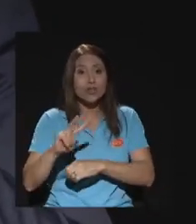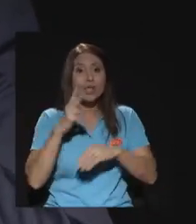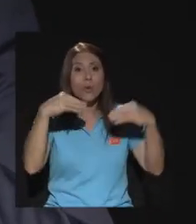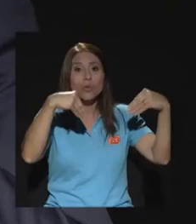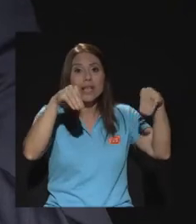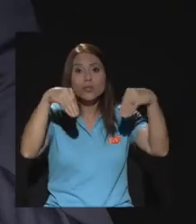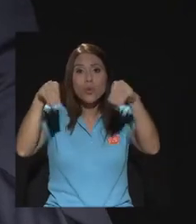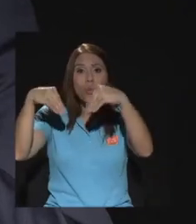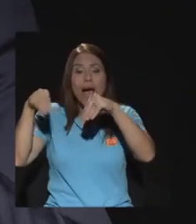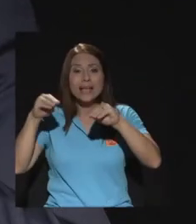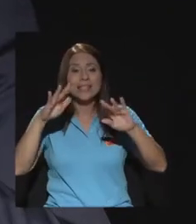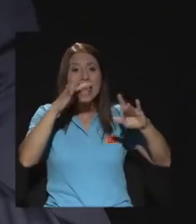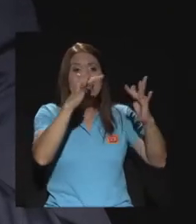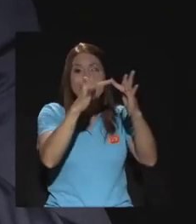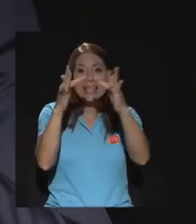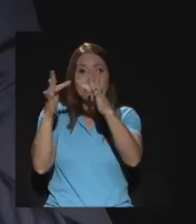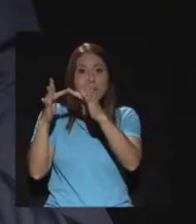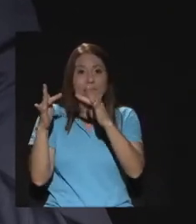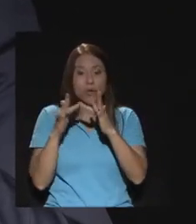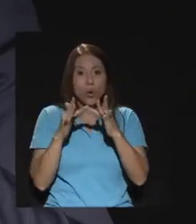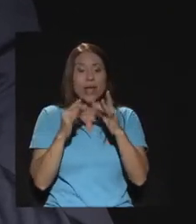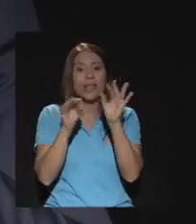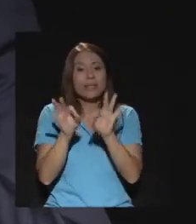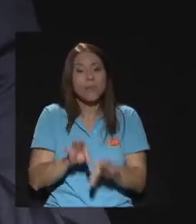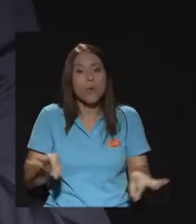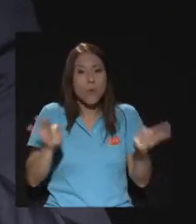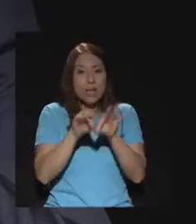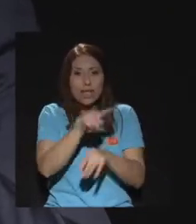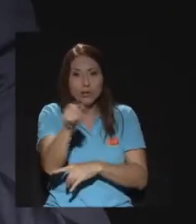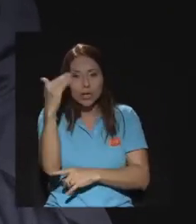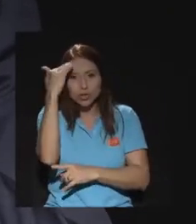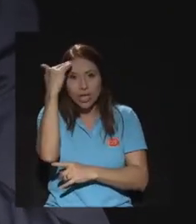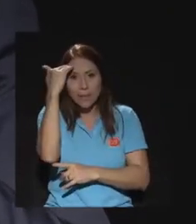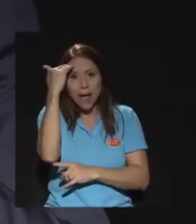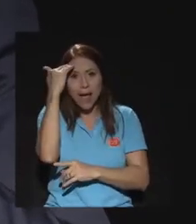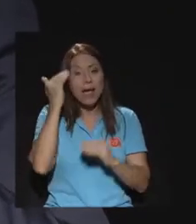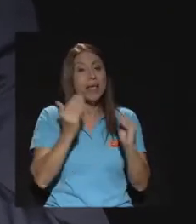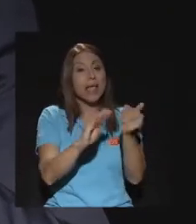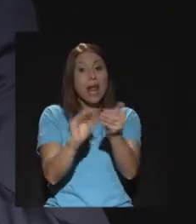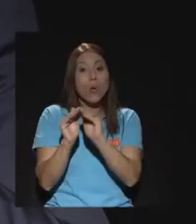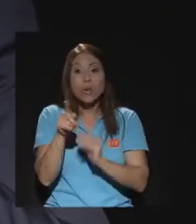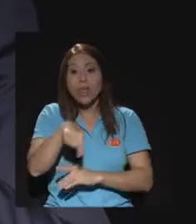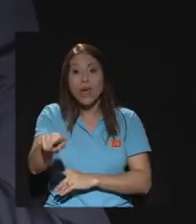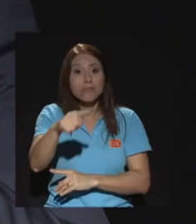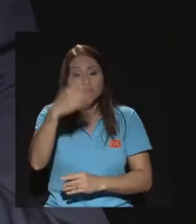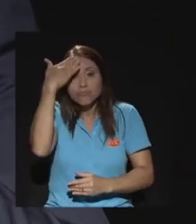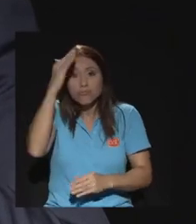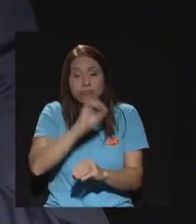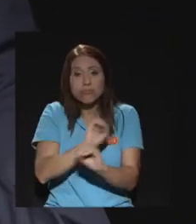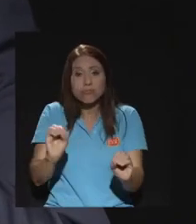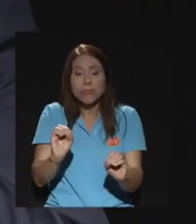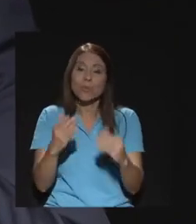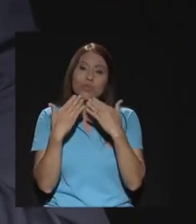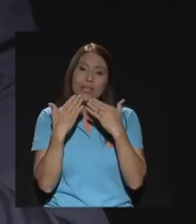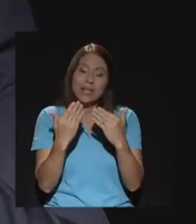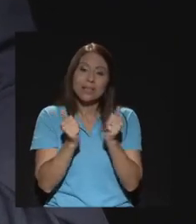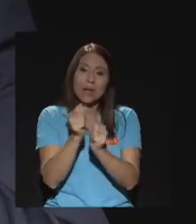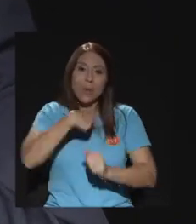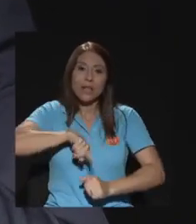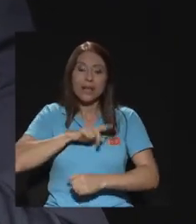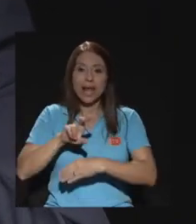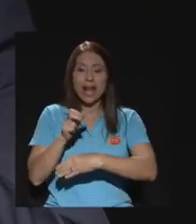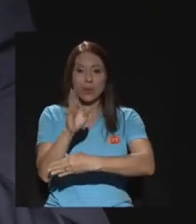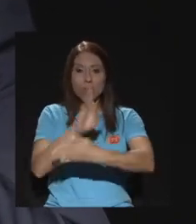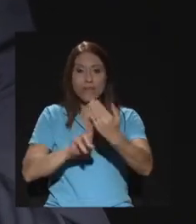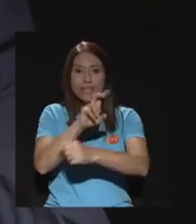este caso del espectro radioeléctrico, y que es importante que usted lo sepa, que la comunidad no ha sido informada. Así que muchas gracias por acompañarnos en Canal